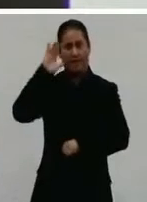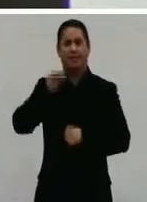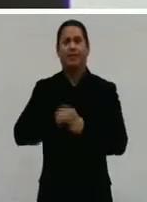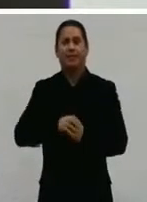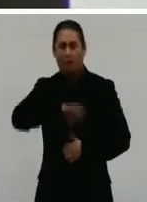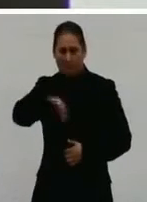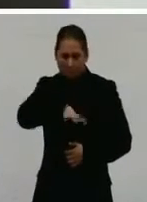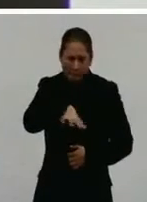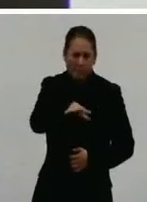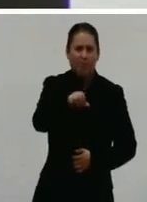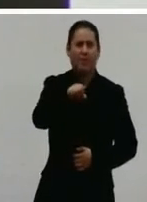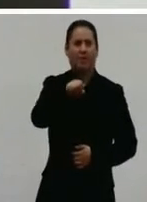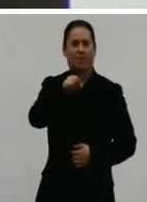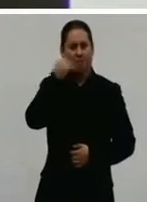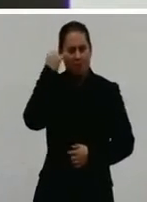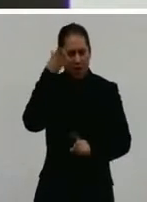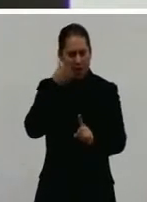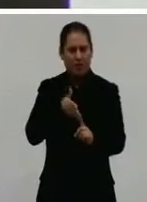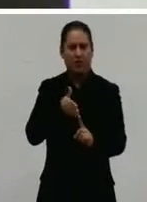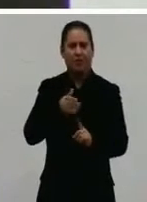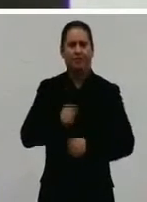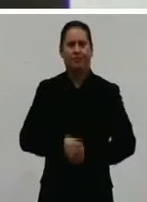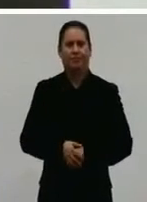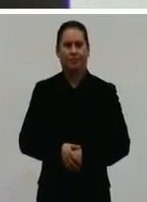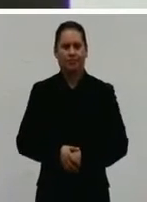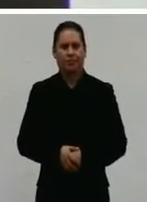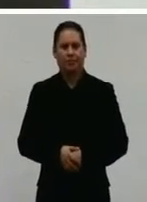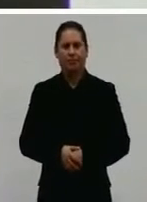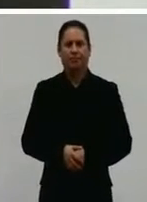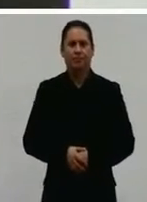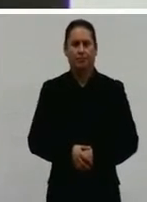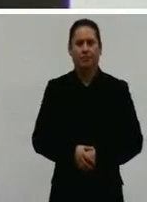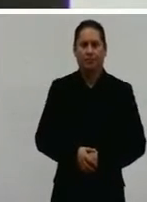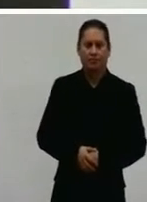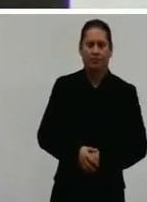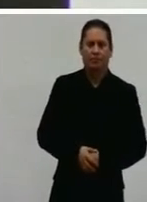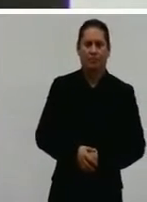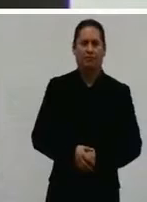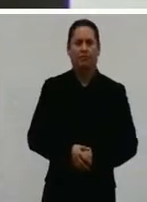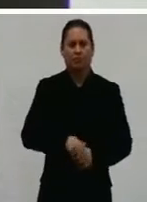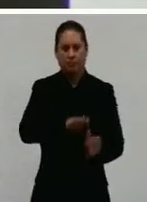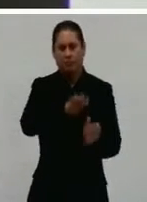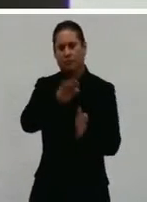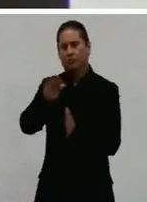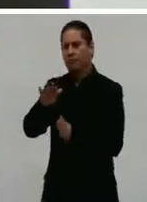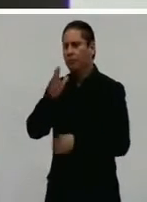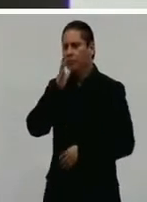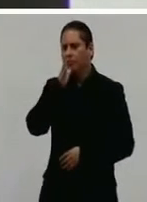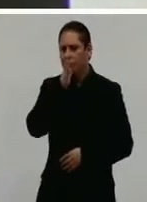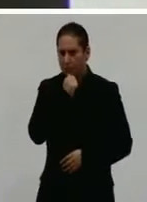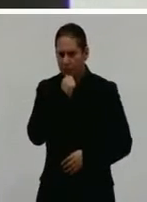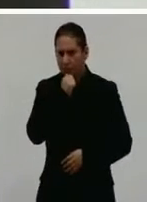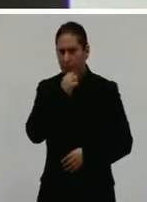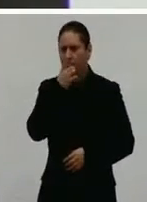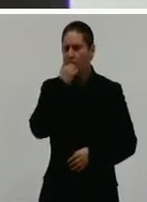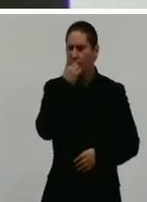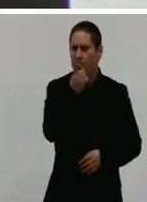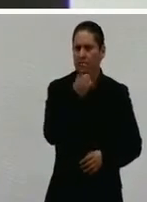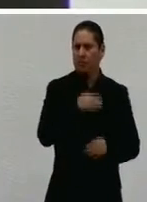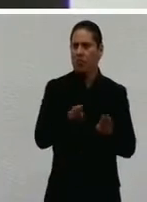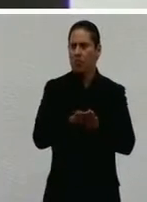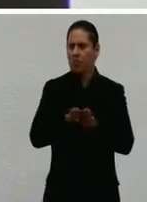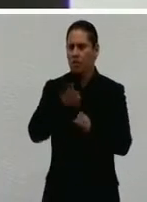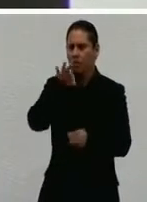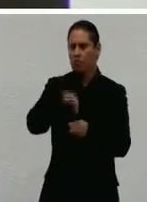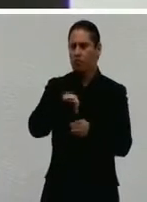la búsqueda de los objetivos planteados por supuesto que no podemos dejar de mencionar el proceso